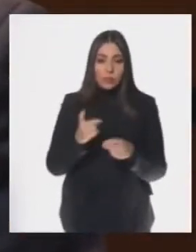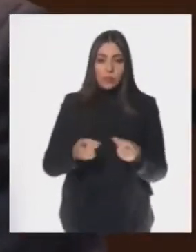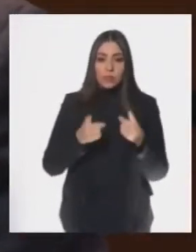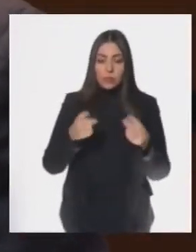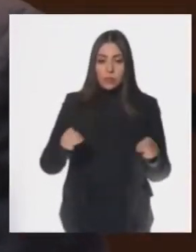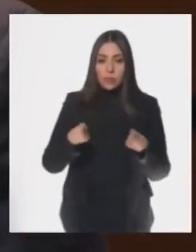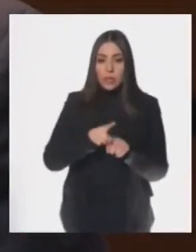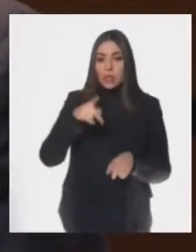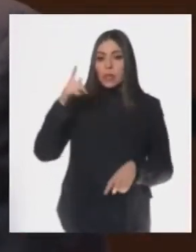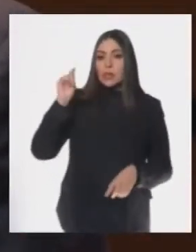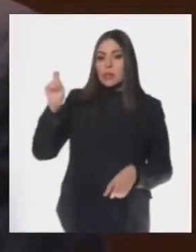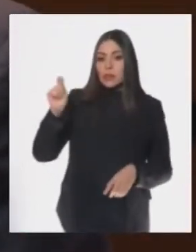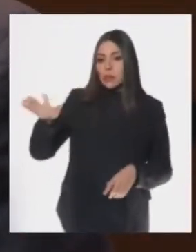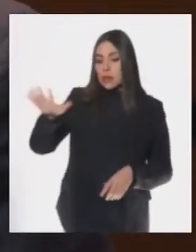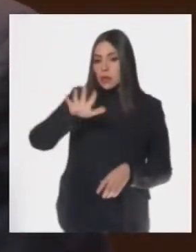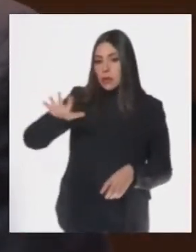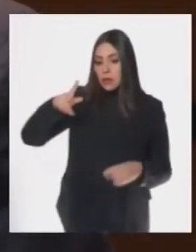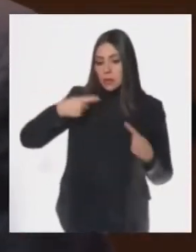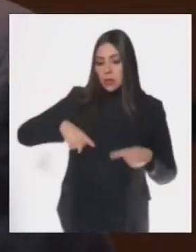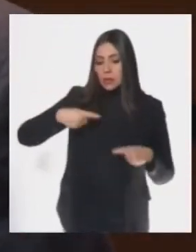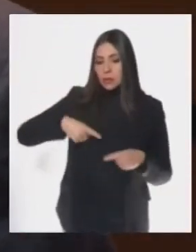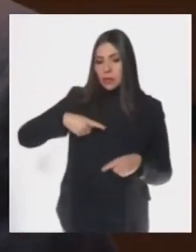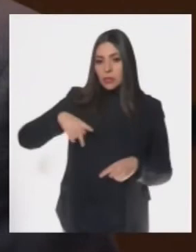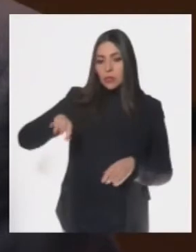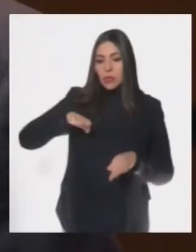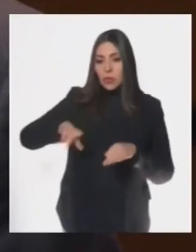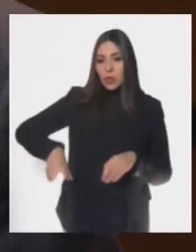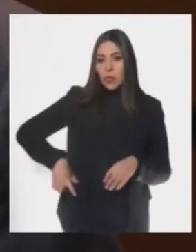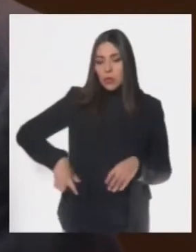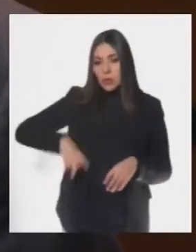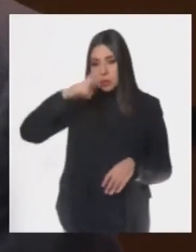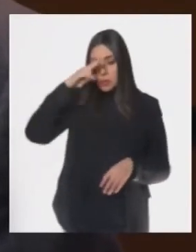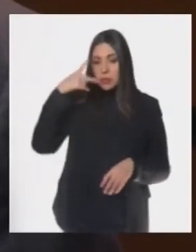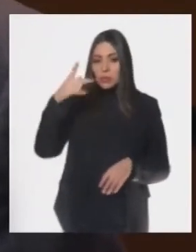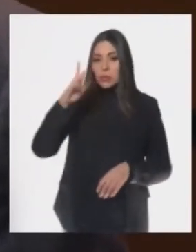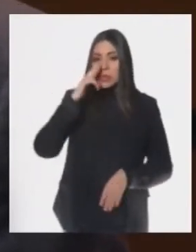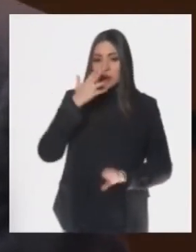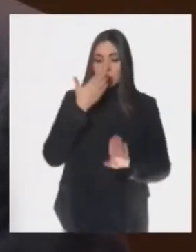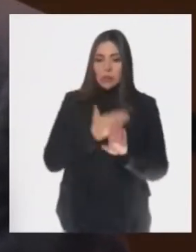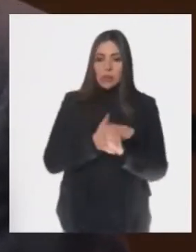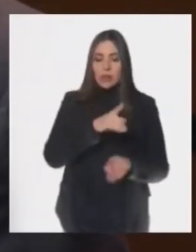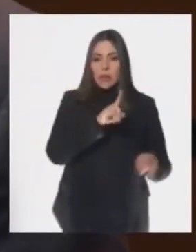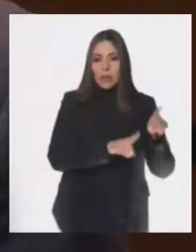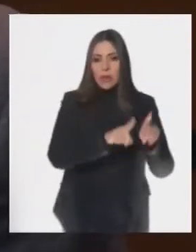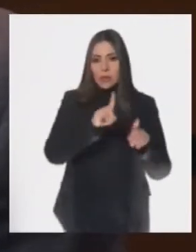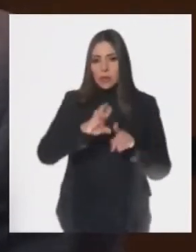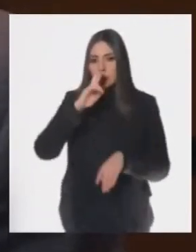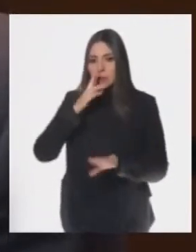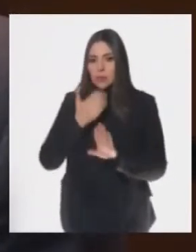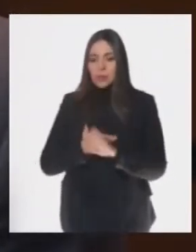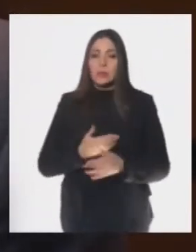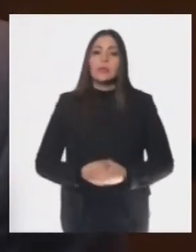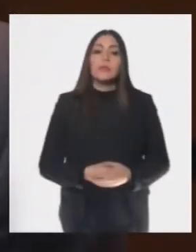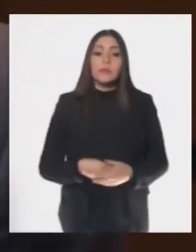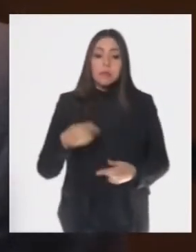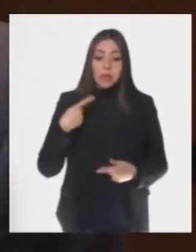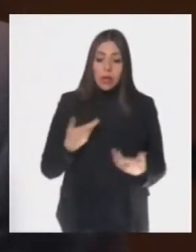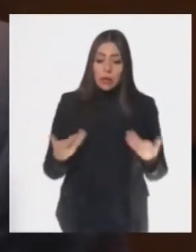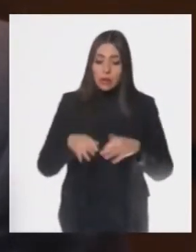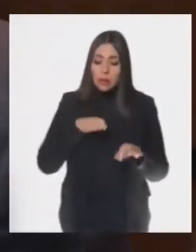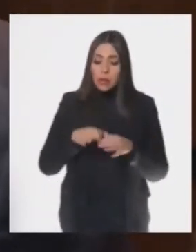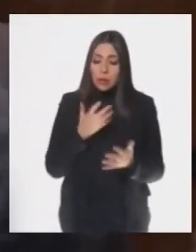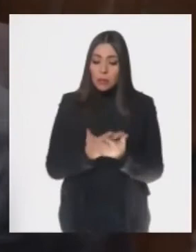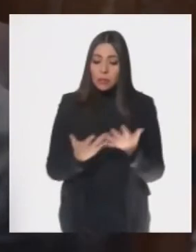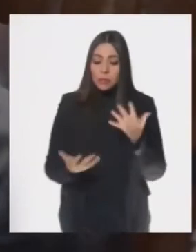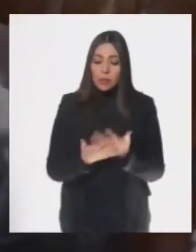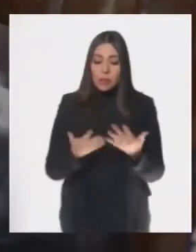obligación de las autoridades mexicanas en los distintos ámbitos de competencia. La tierra es de quien la trabaja.